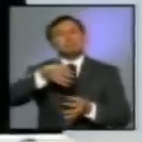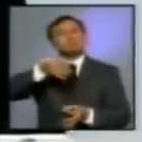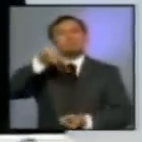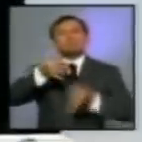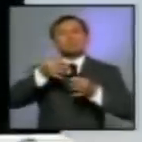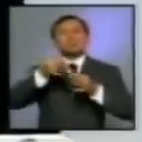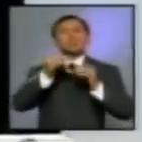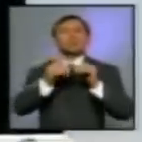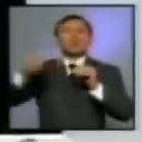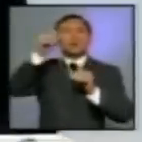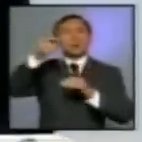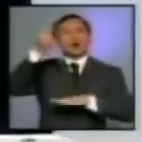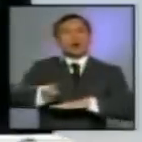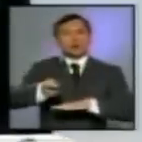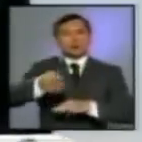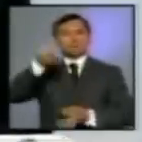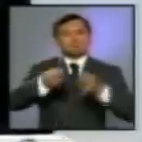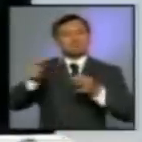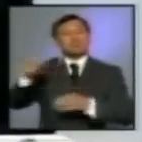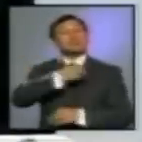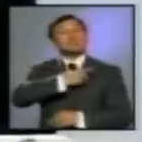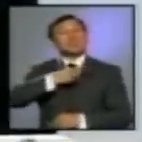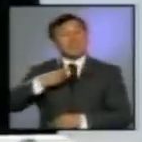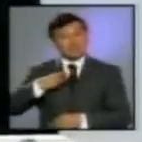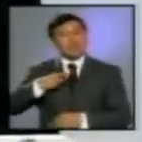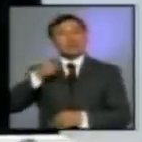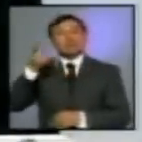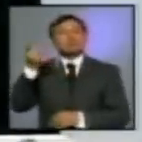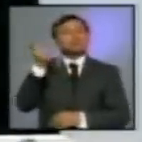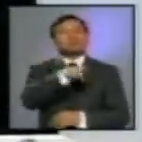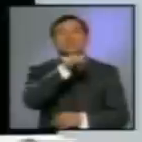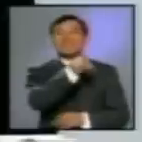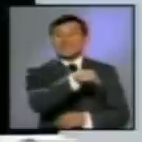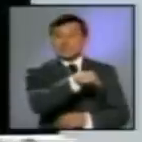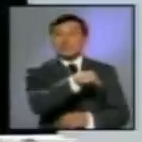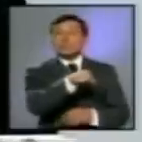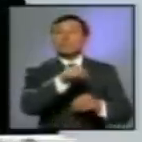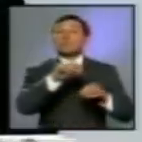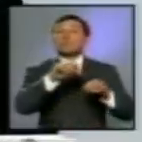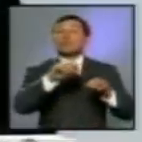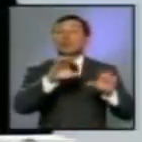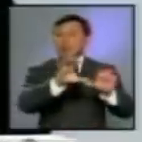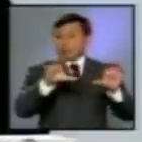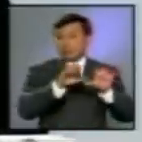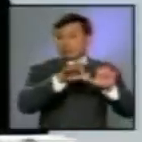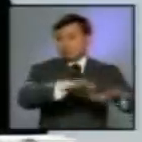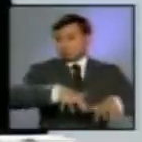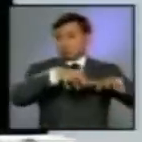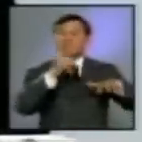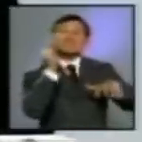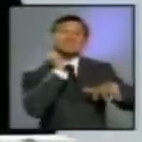la de forma indirecta por el Senado de la República, lo cual me parece correcto, de lo